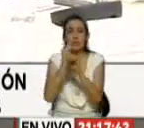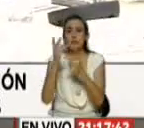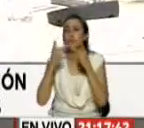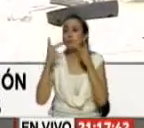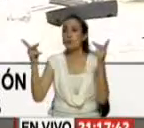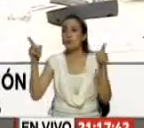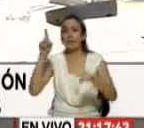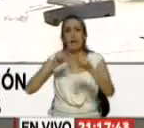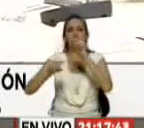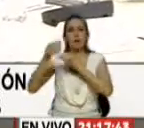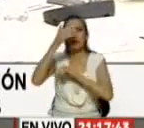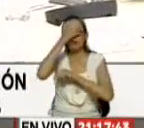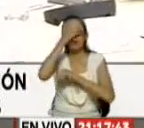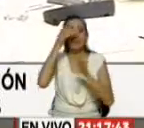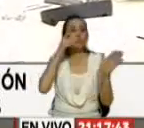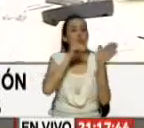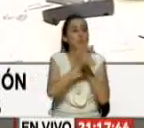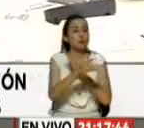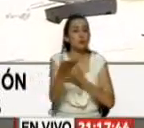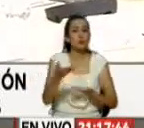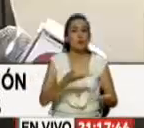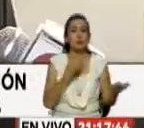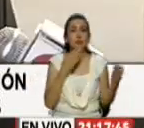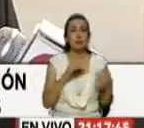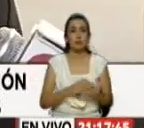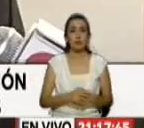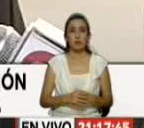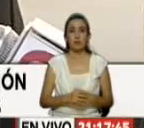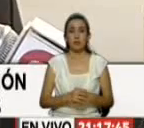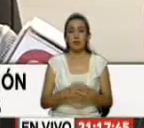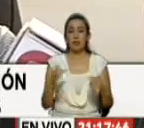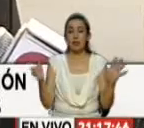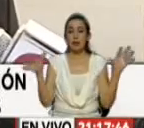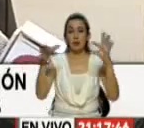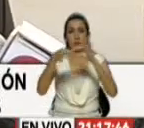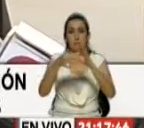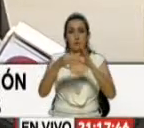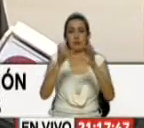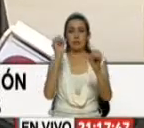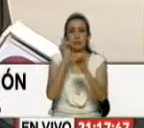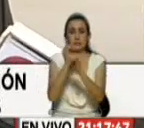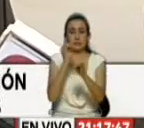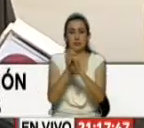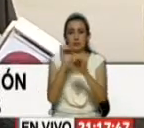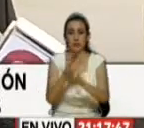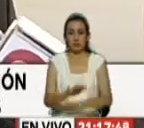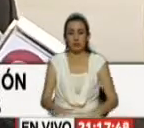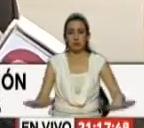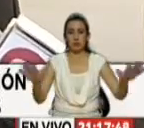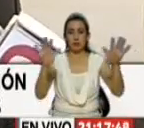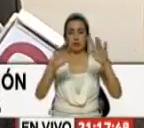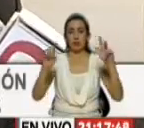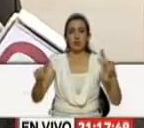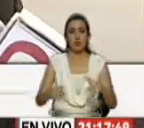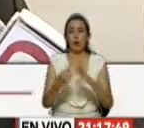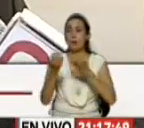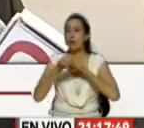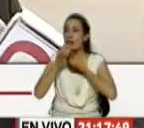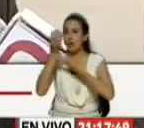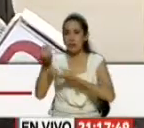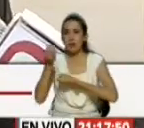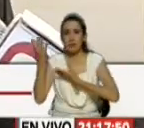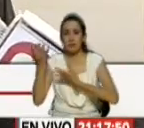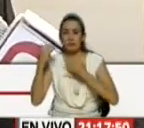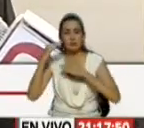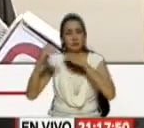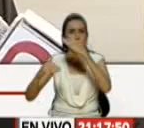la hora de atender denuncias de abuso o violencia sexual. La falta de articulación entre las instituciones del Estado para poder desde tener información y lo otro